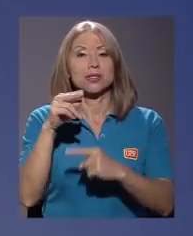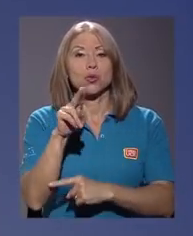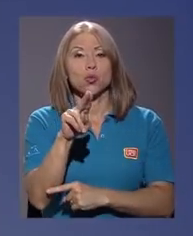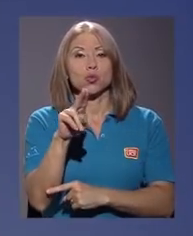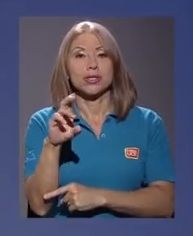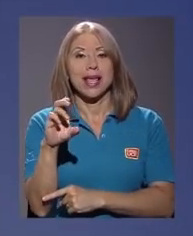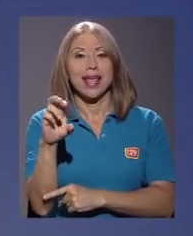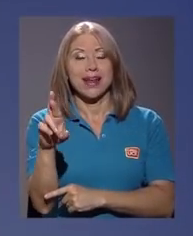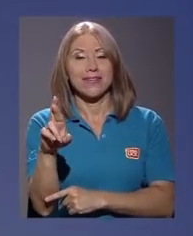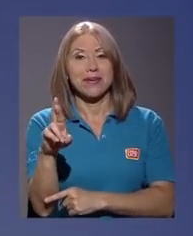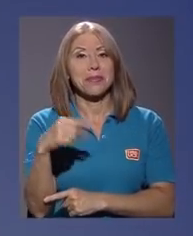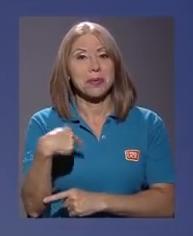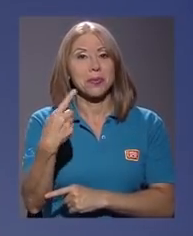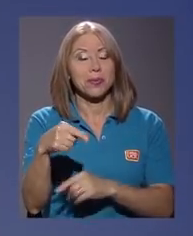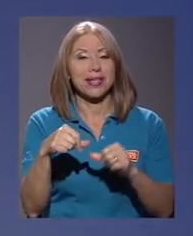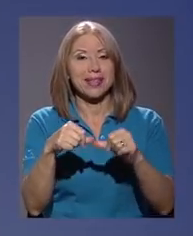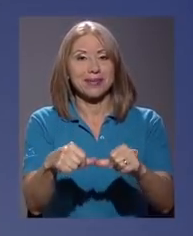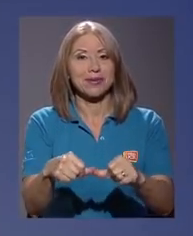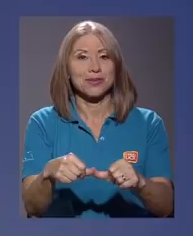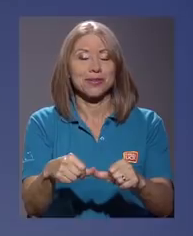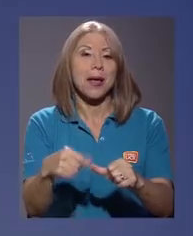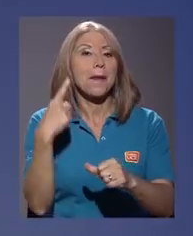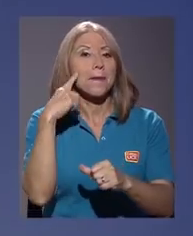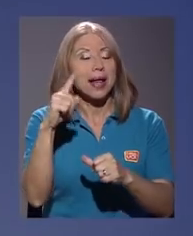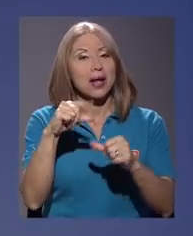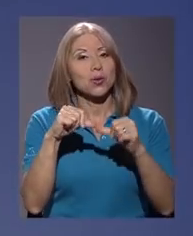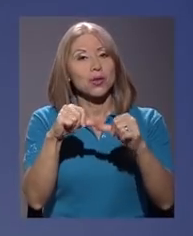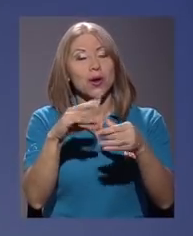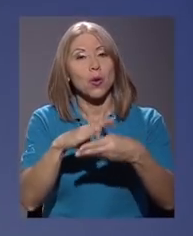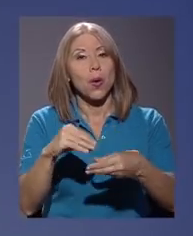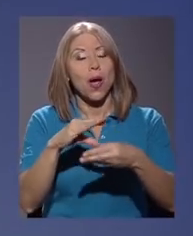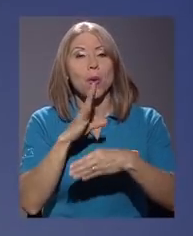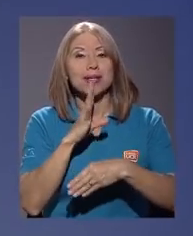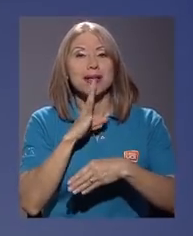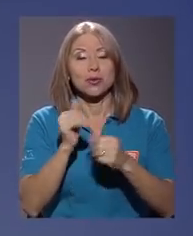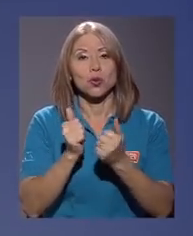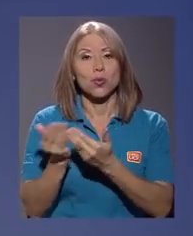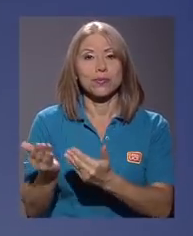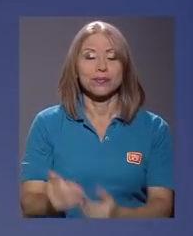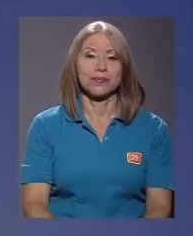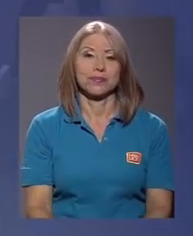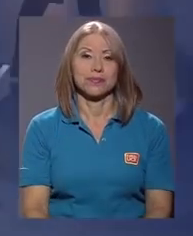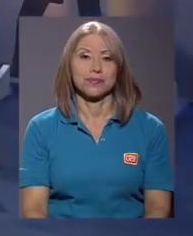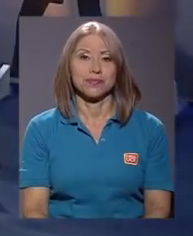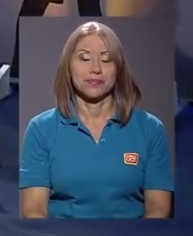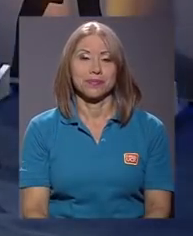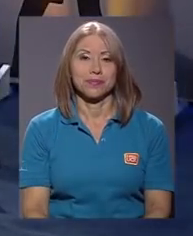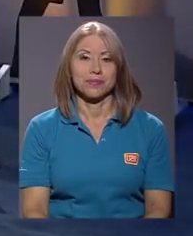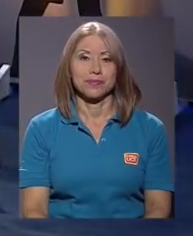ucr y en breves momentos regresamos para continuar conversando con lanzo lucen